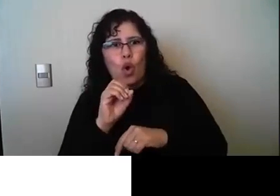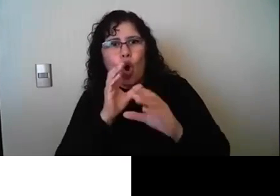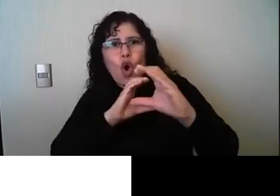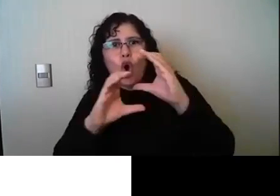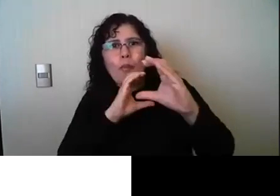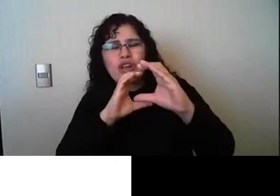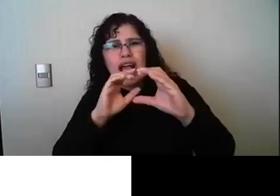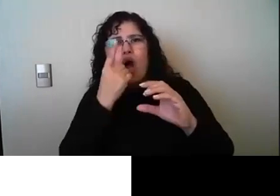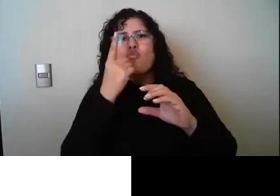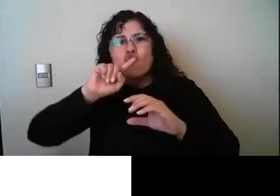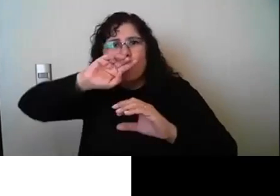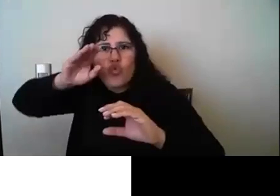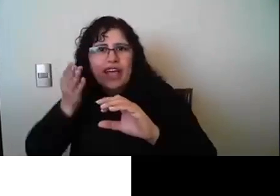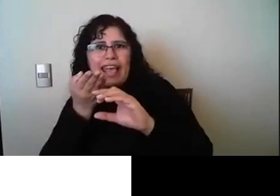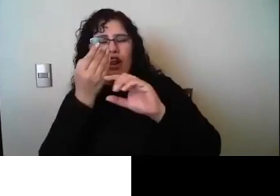es un...